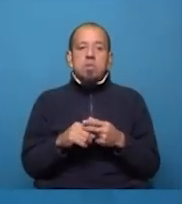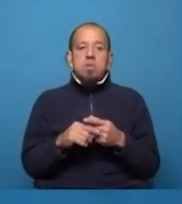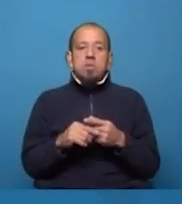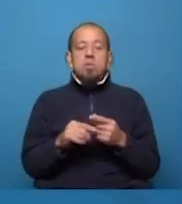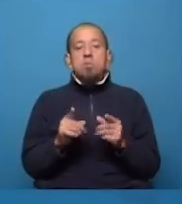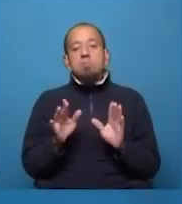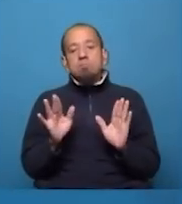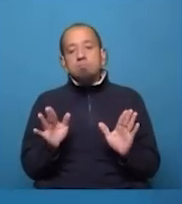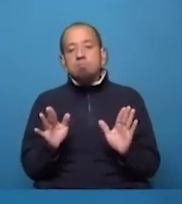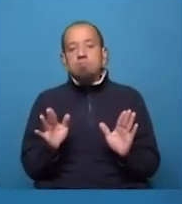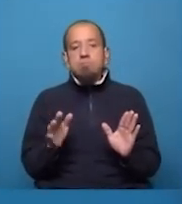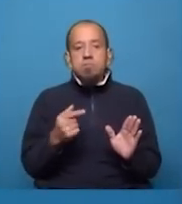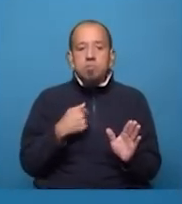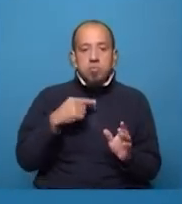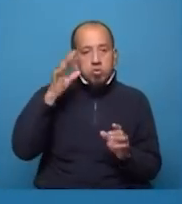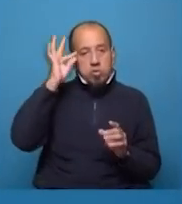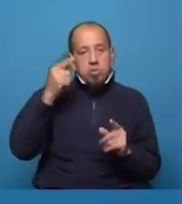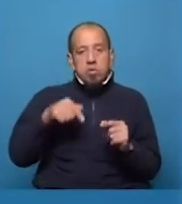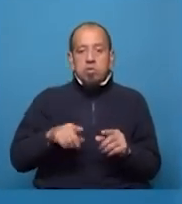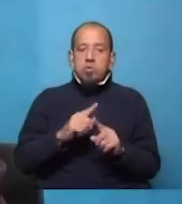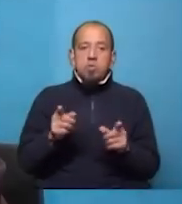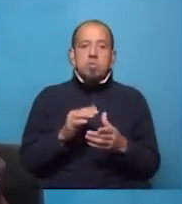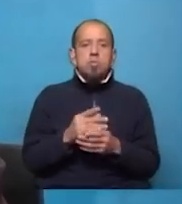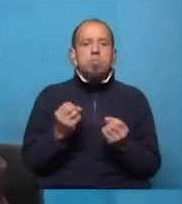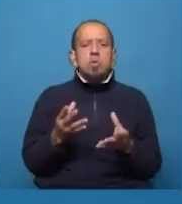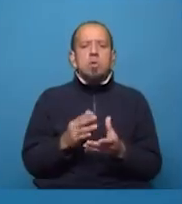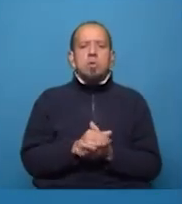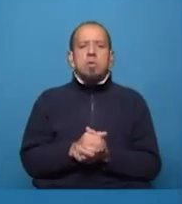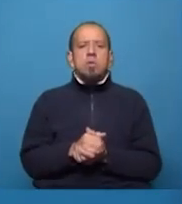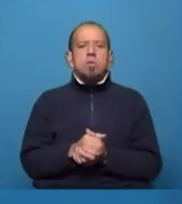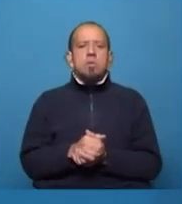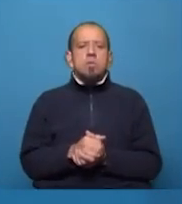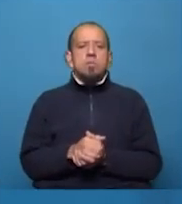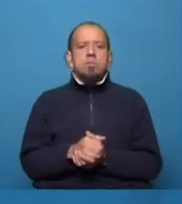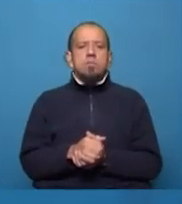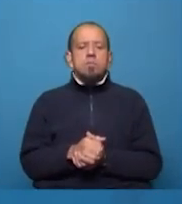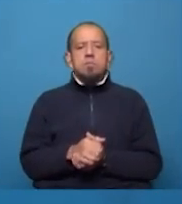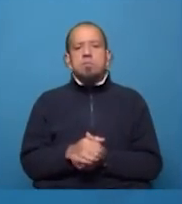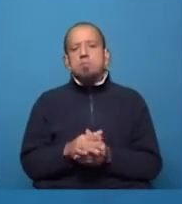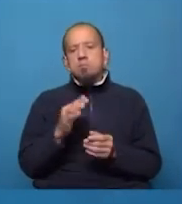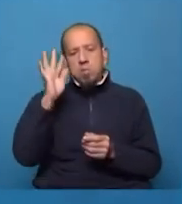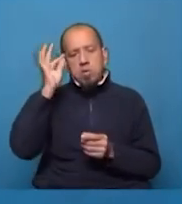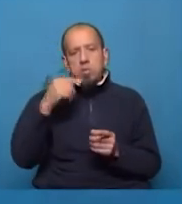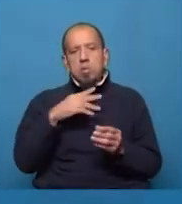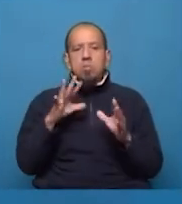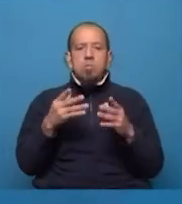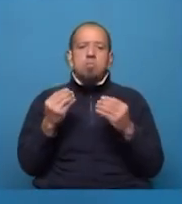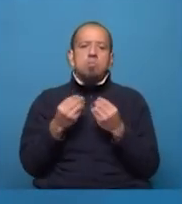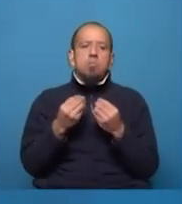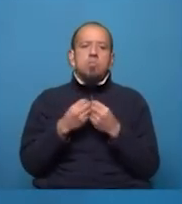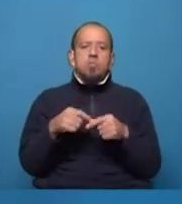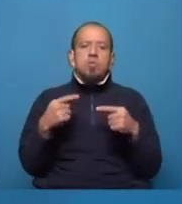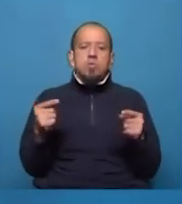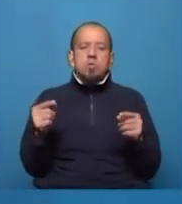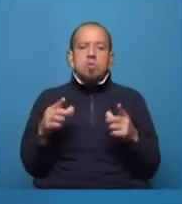yo creo que eso no se ha mantenido y porque yo creo por muchas cosas no No todo